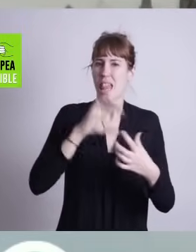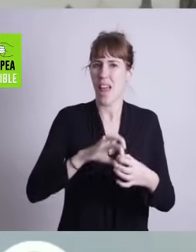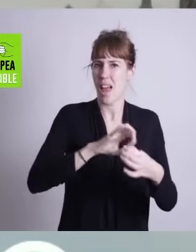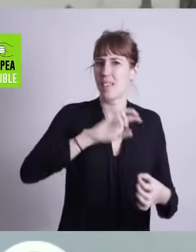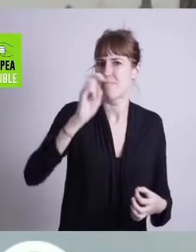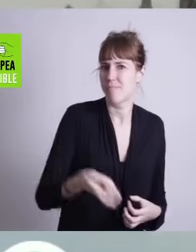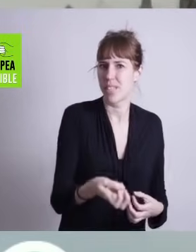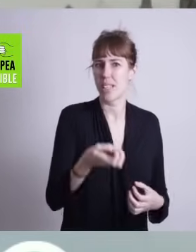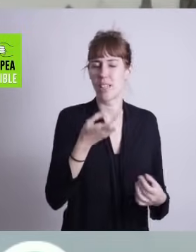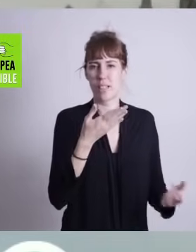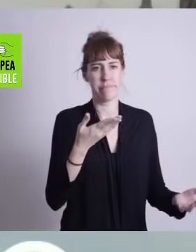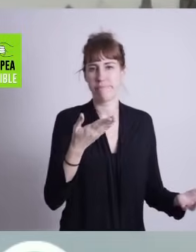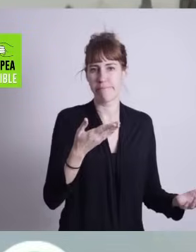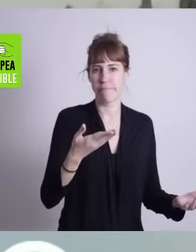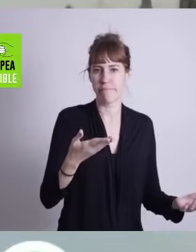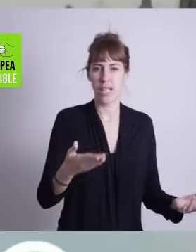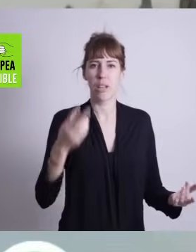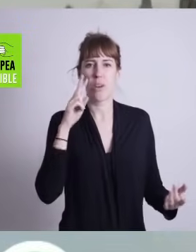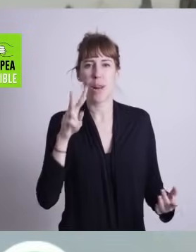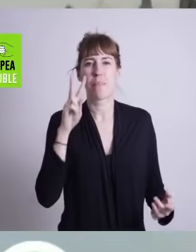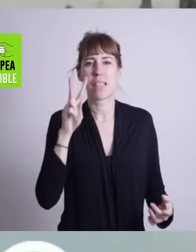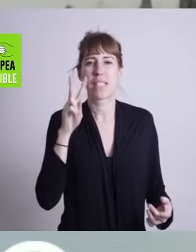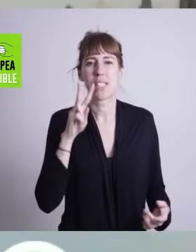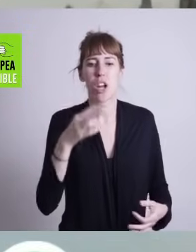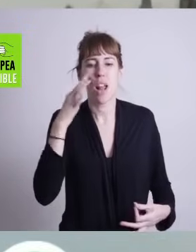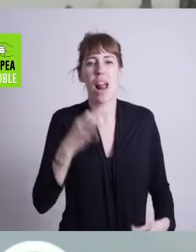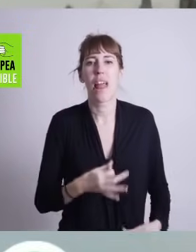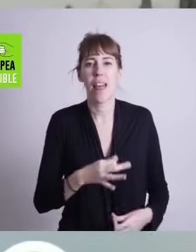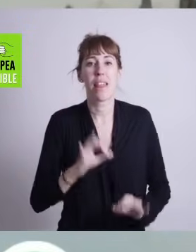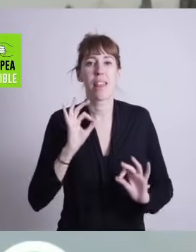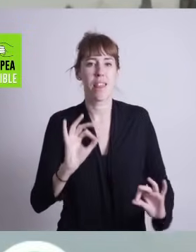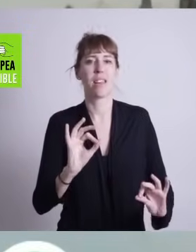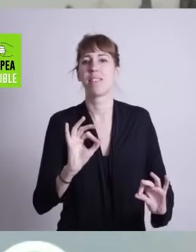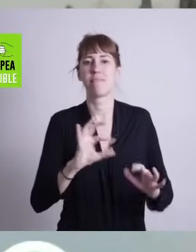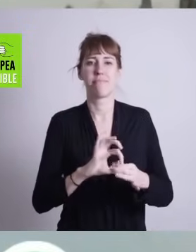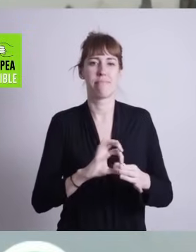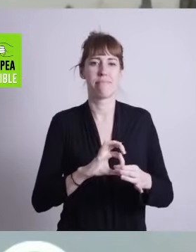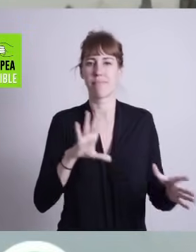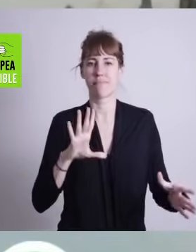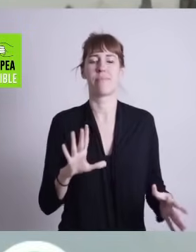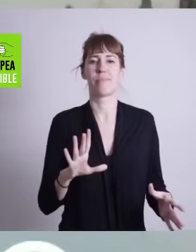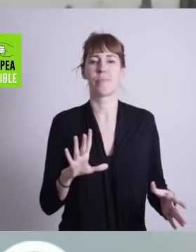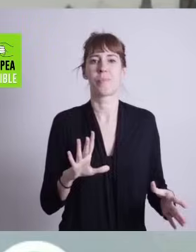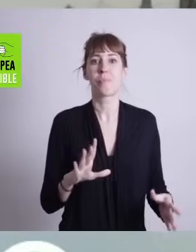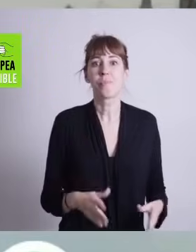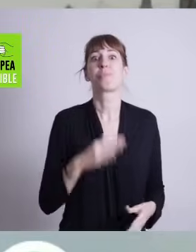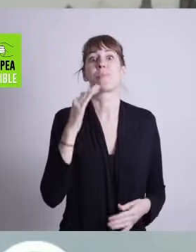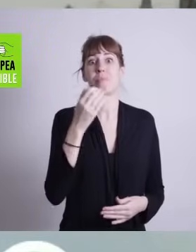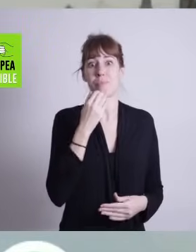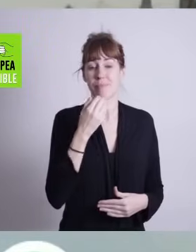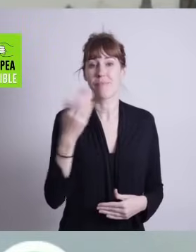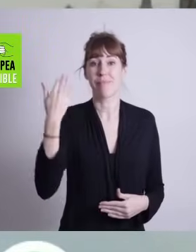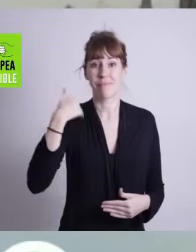pero no estaríamos realmente conectando con una visión auténtica de la realidad. Solamente cuando conseguimos dar este salto,